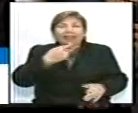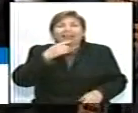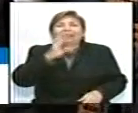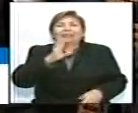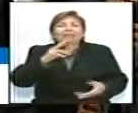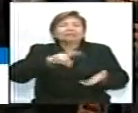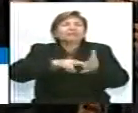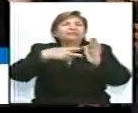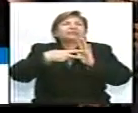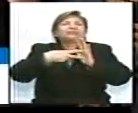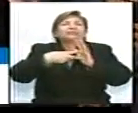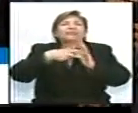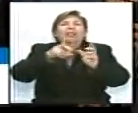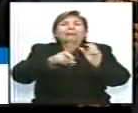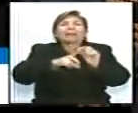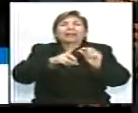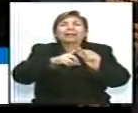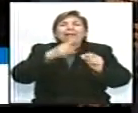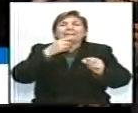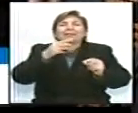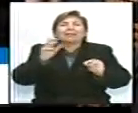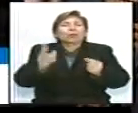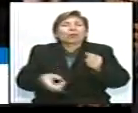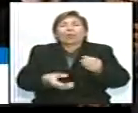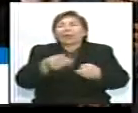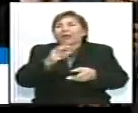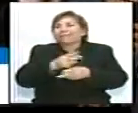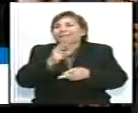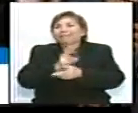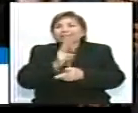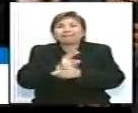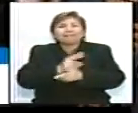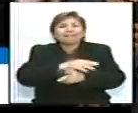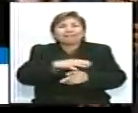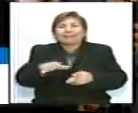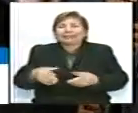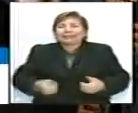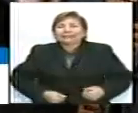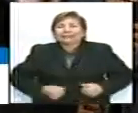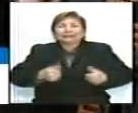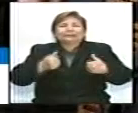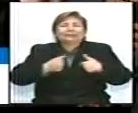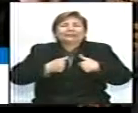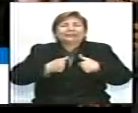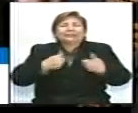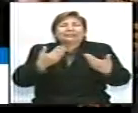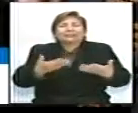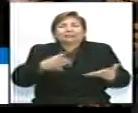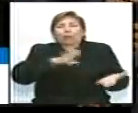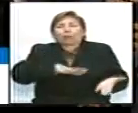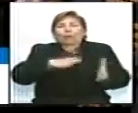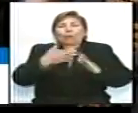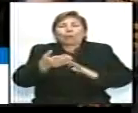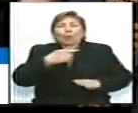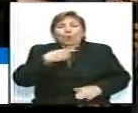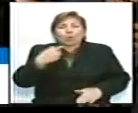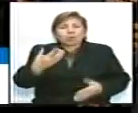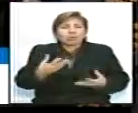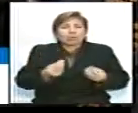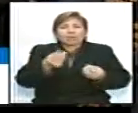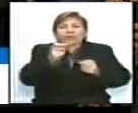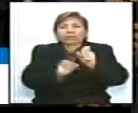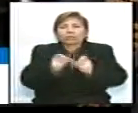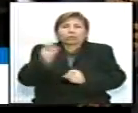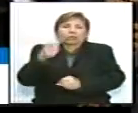hablando en el sentido literal de la palabra, porque la inseguridad ciudadana cuesta vidas, cuesta muerte de